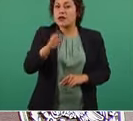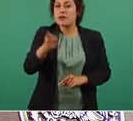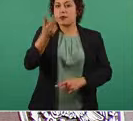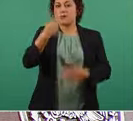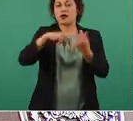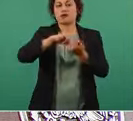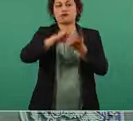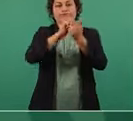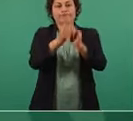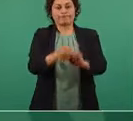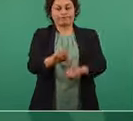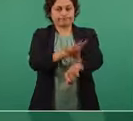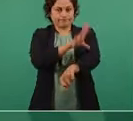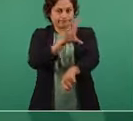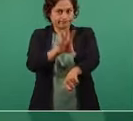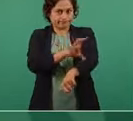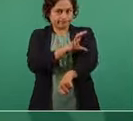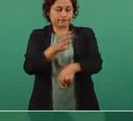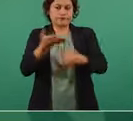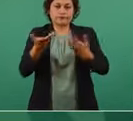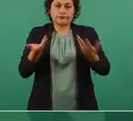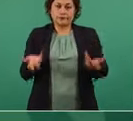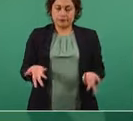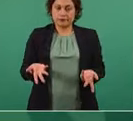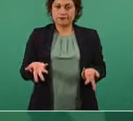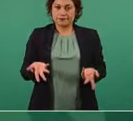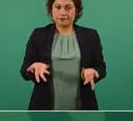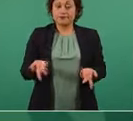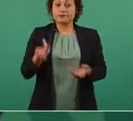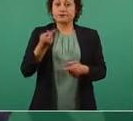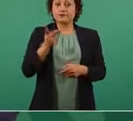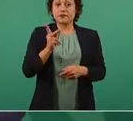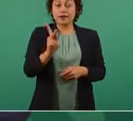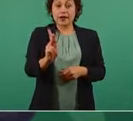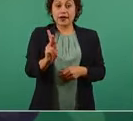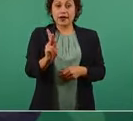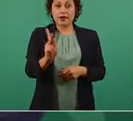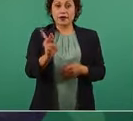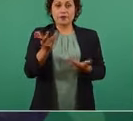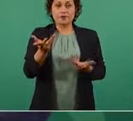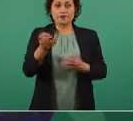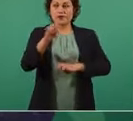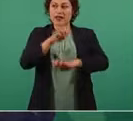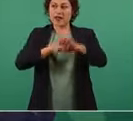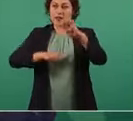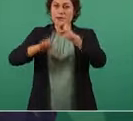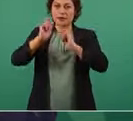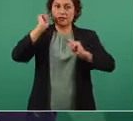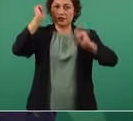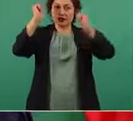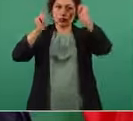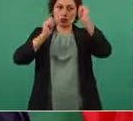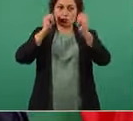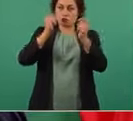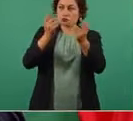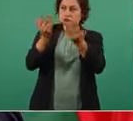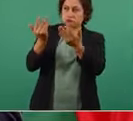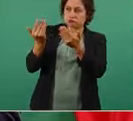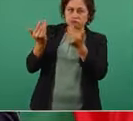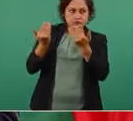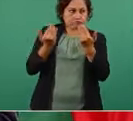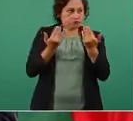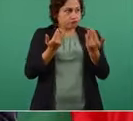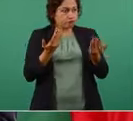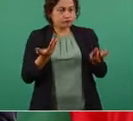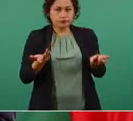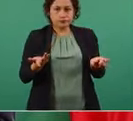Entonces, como no hay empresa turística que quiera